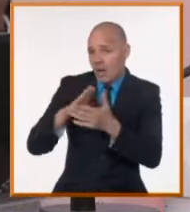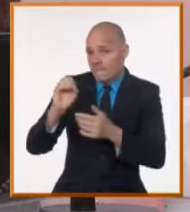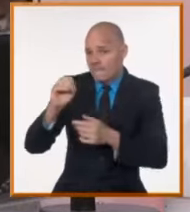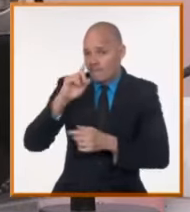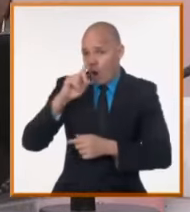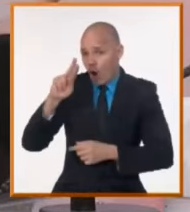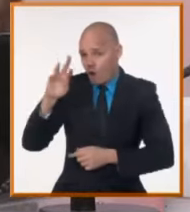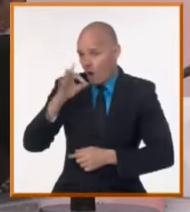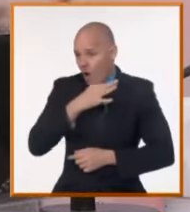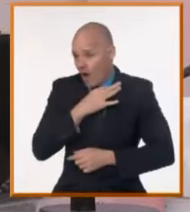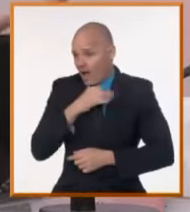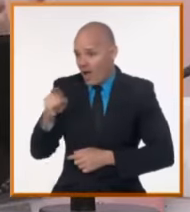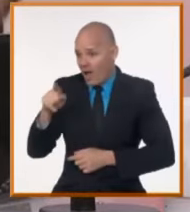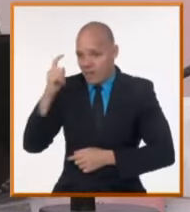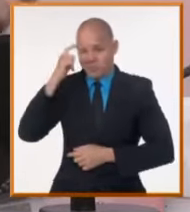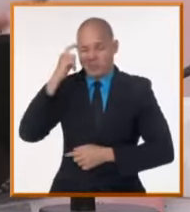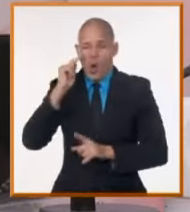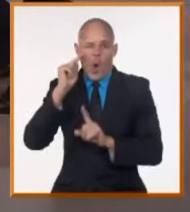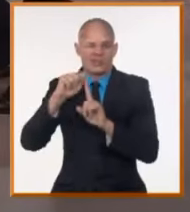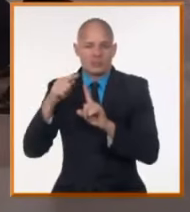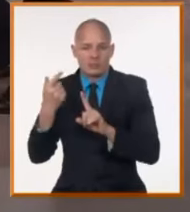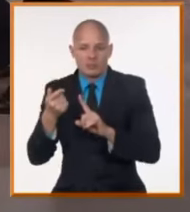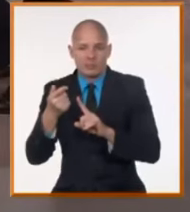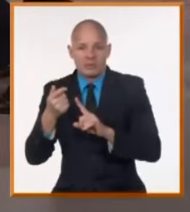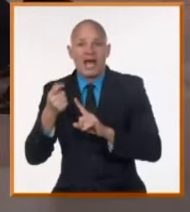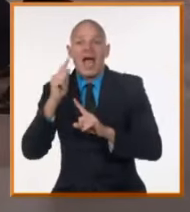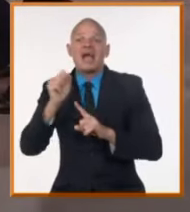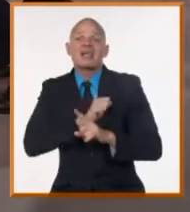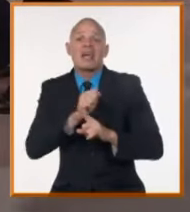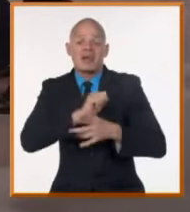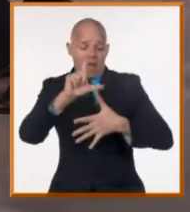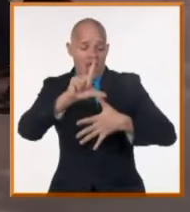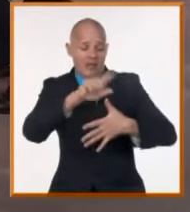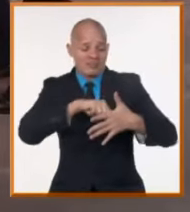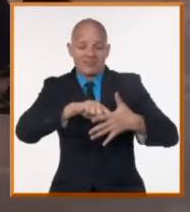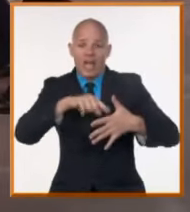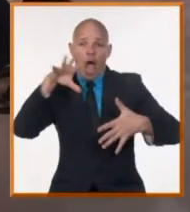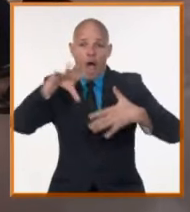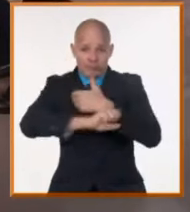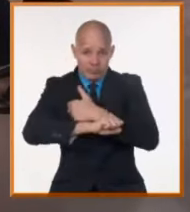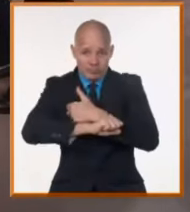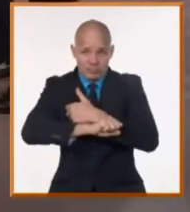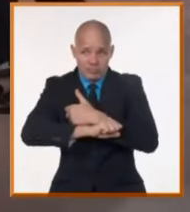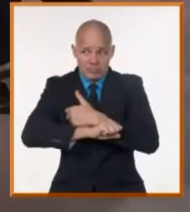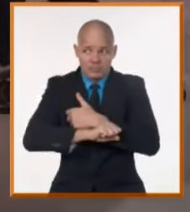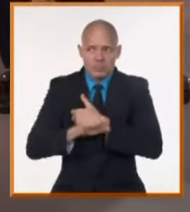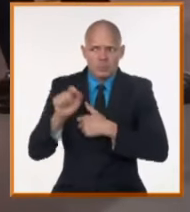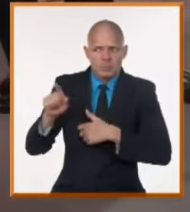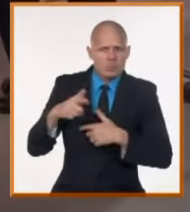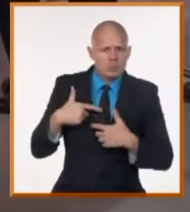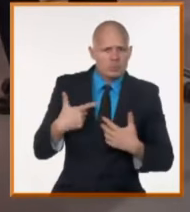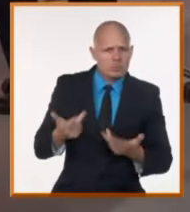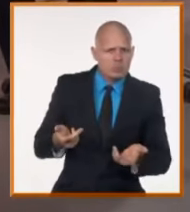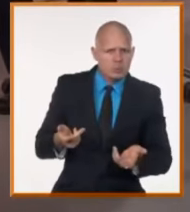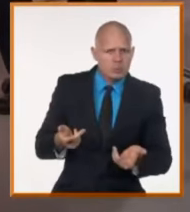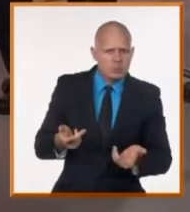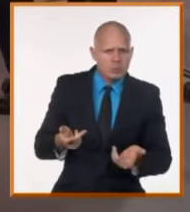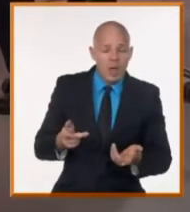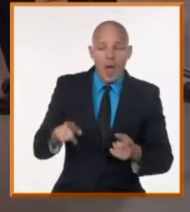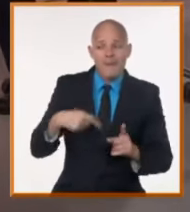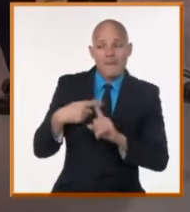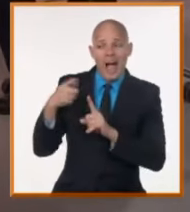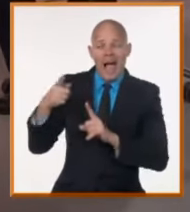sino también fue en la práctica la pretensión de dividir, ¿no? De dividir. Veíamos un cartel,